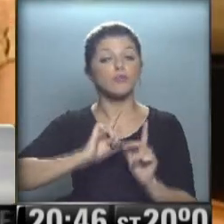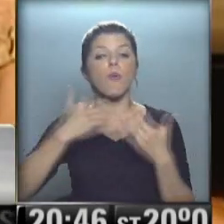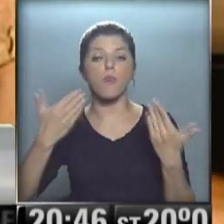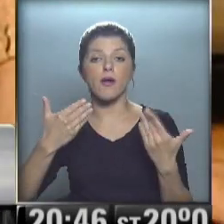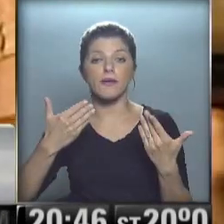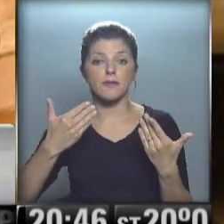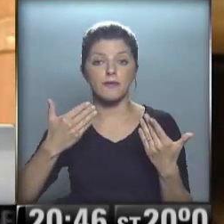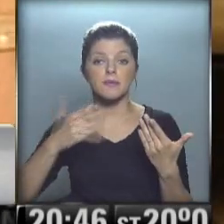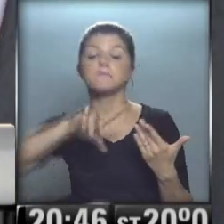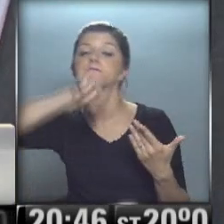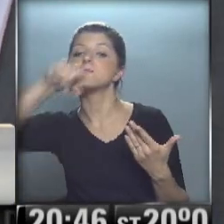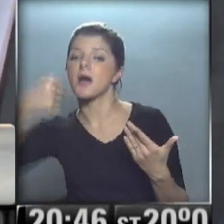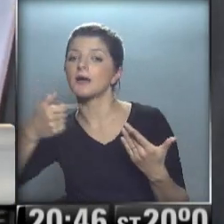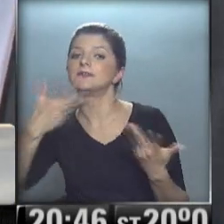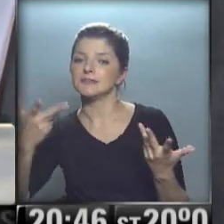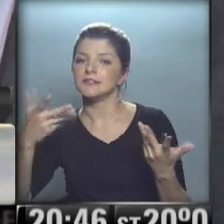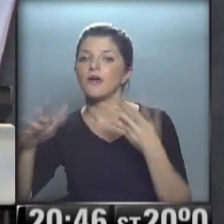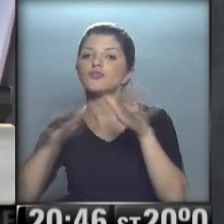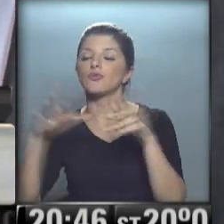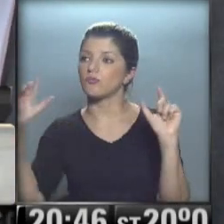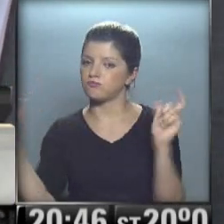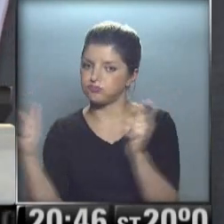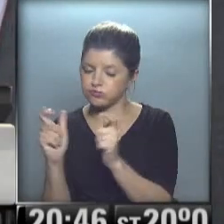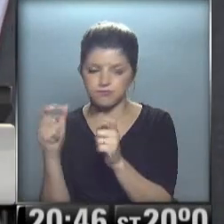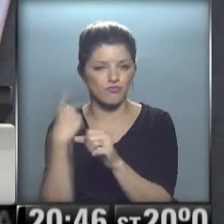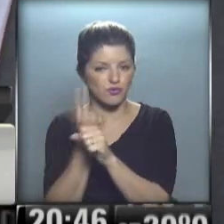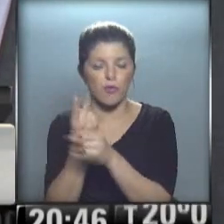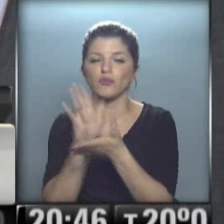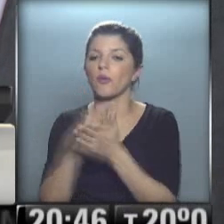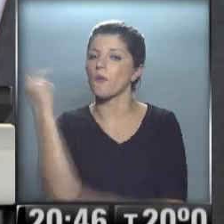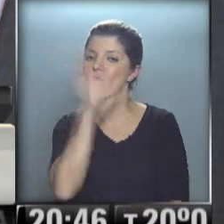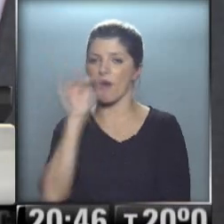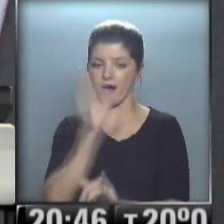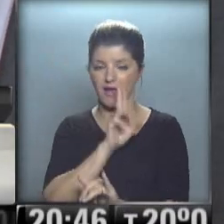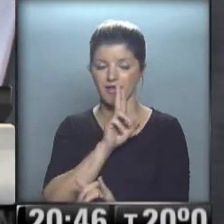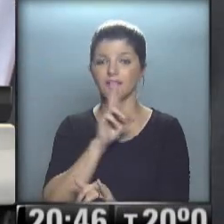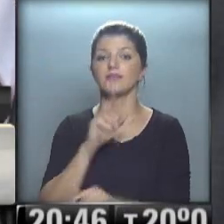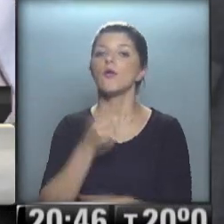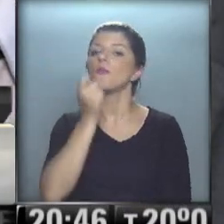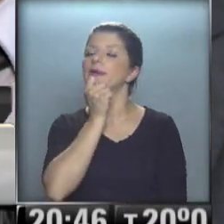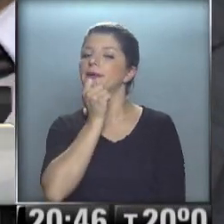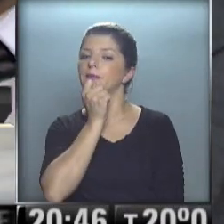tasa difícilmente reducible de eventos obstétricos que son